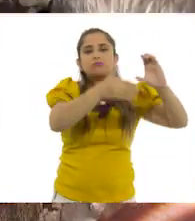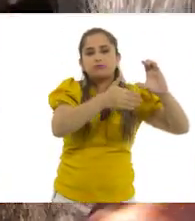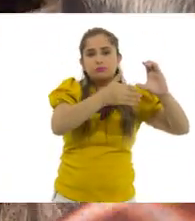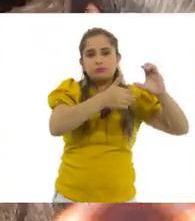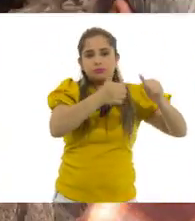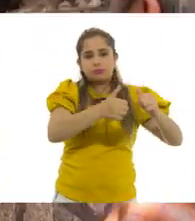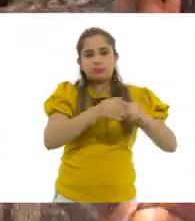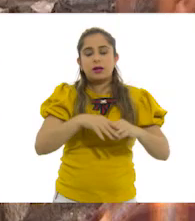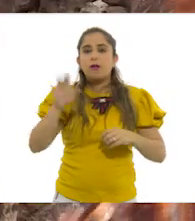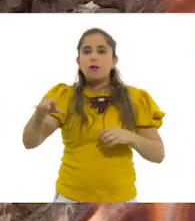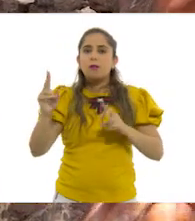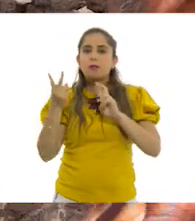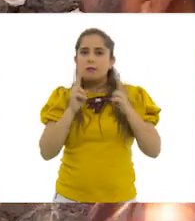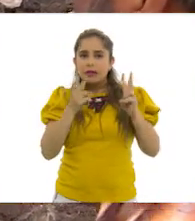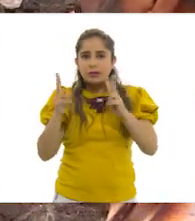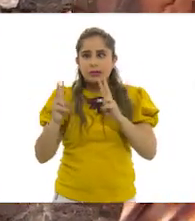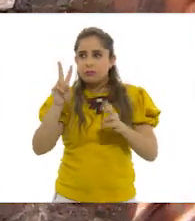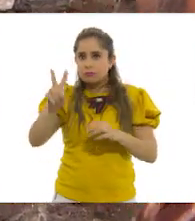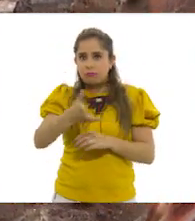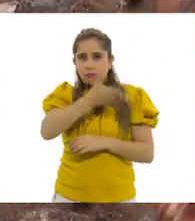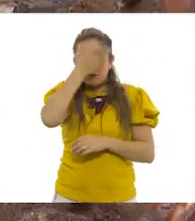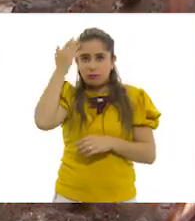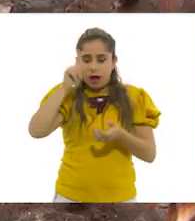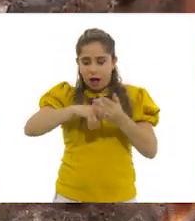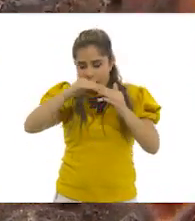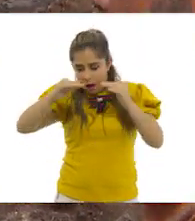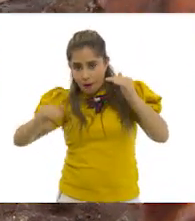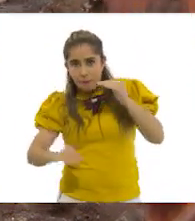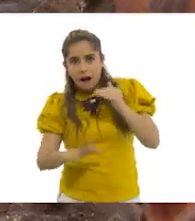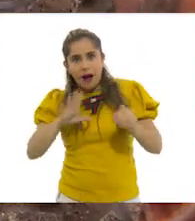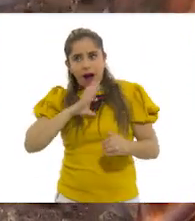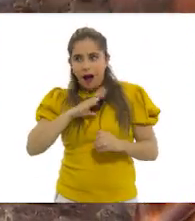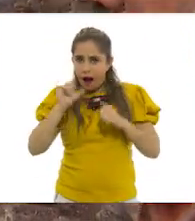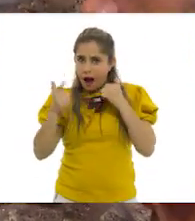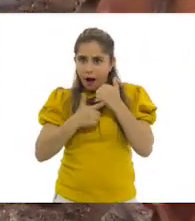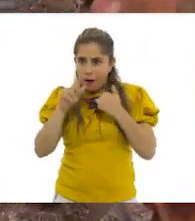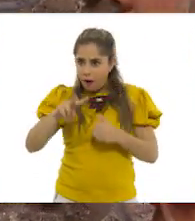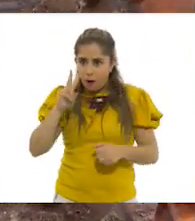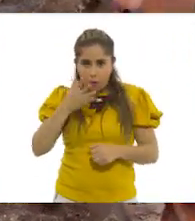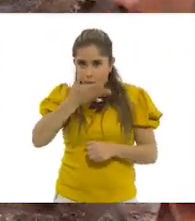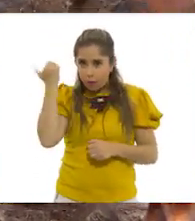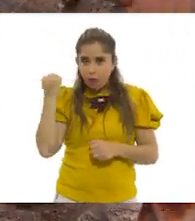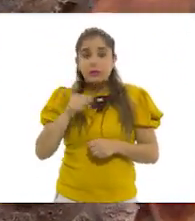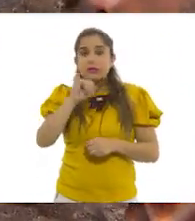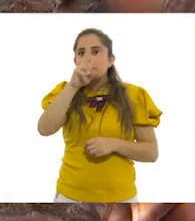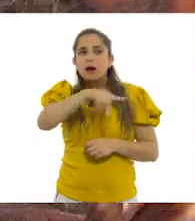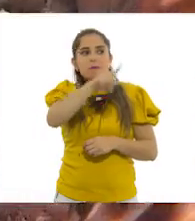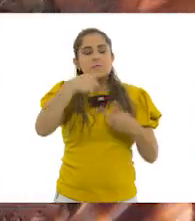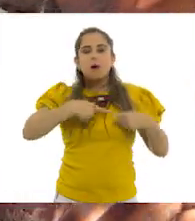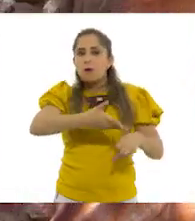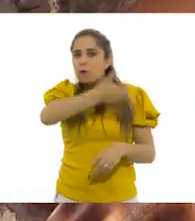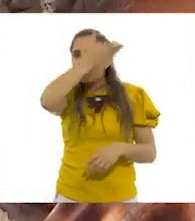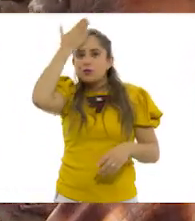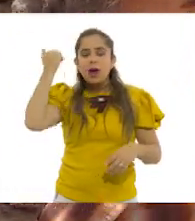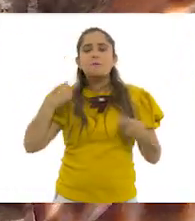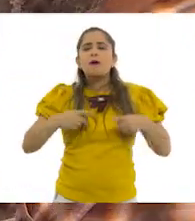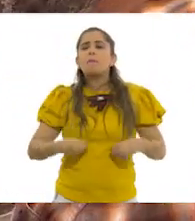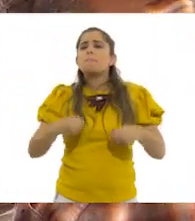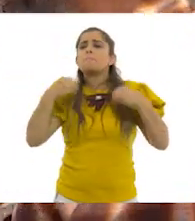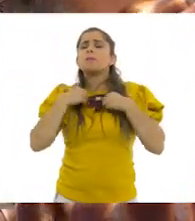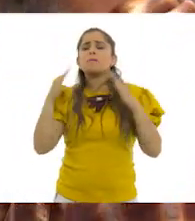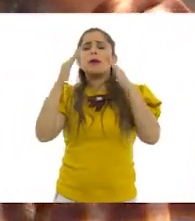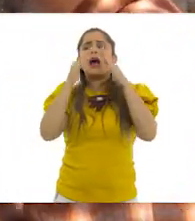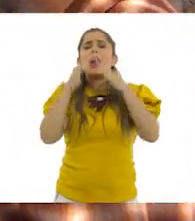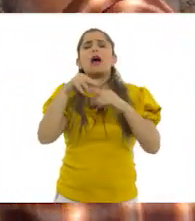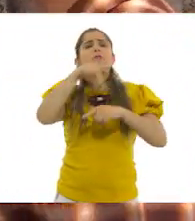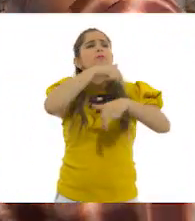los vecinos ni siquiera tenían la idea de que podía haber aquí esto? No. Sí, híjole, no, qué cosa. No digo, bueno, también es... No,